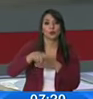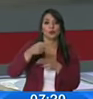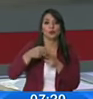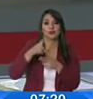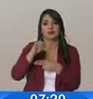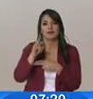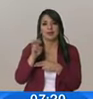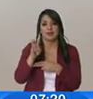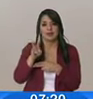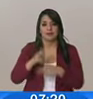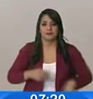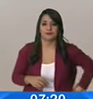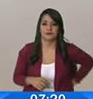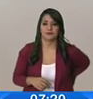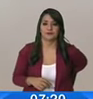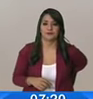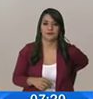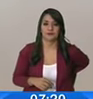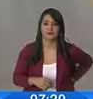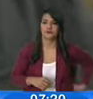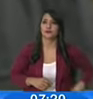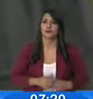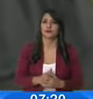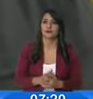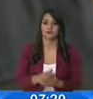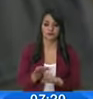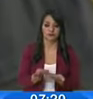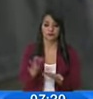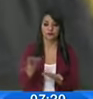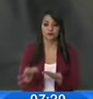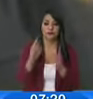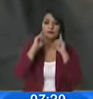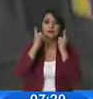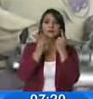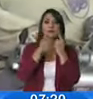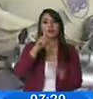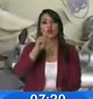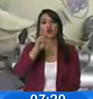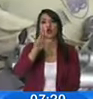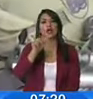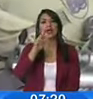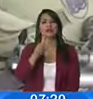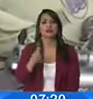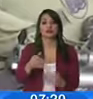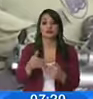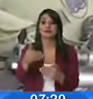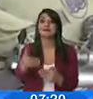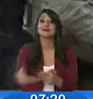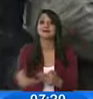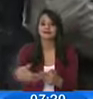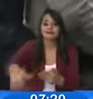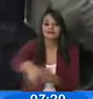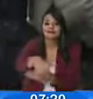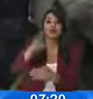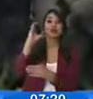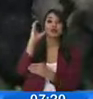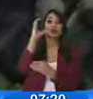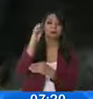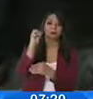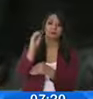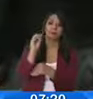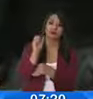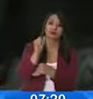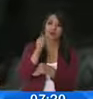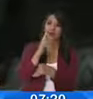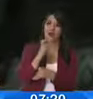Veamos. A pocos kilómetros del cantón San Lorenzo está el municipio de Mosquera, en el lado colombiano. Aquí la policía y el ejército